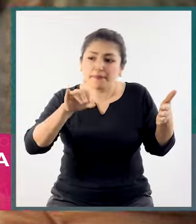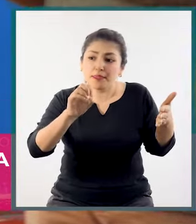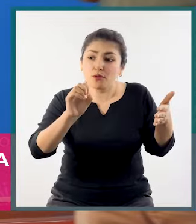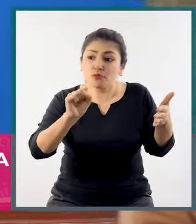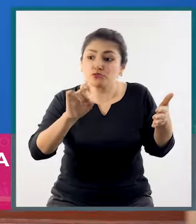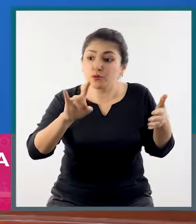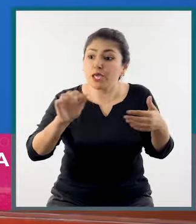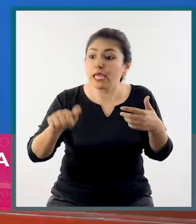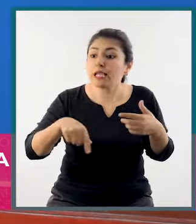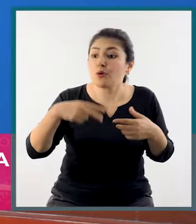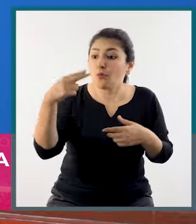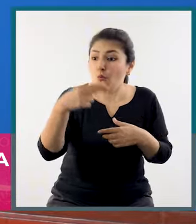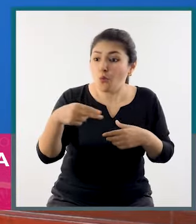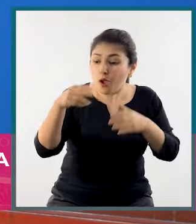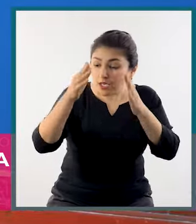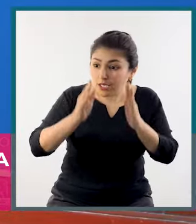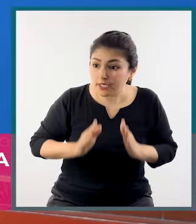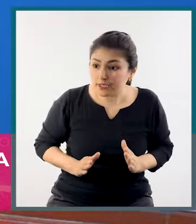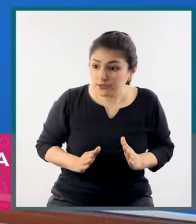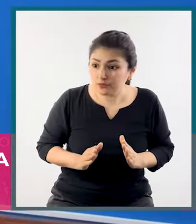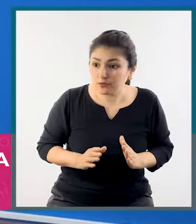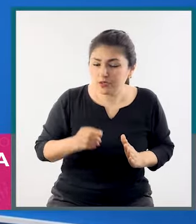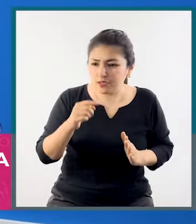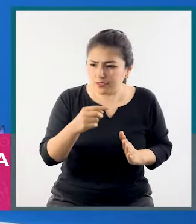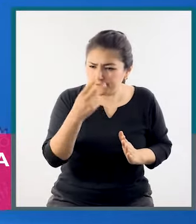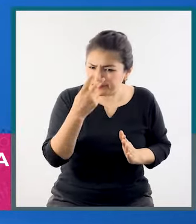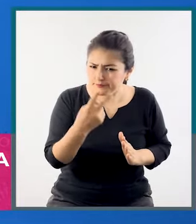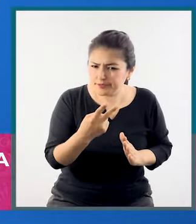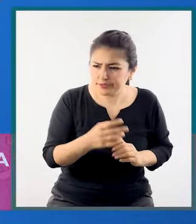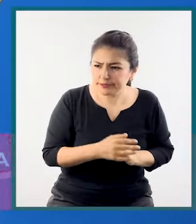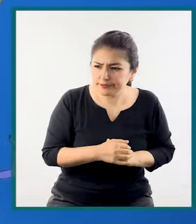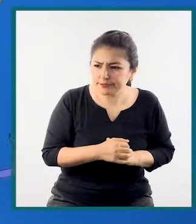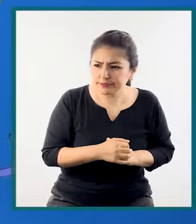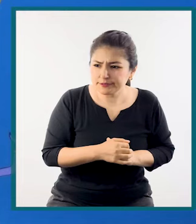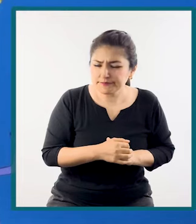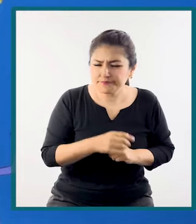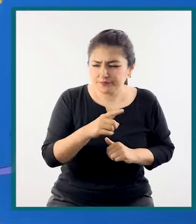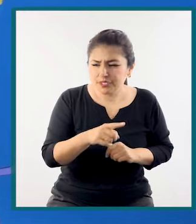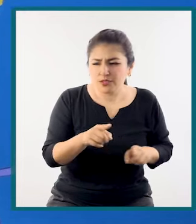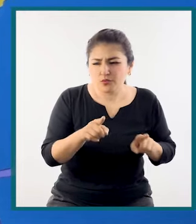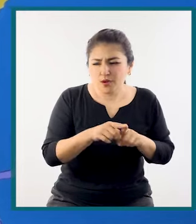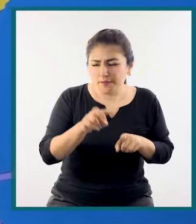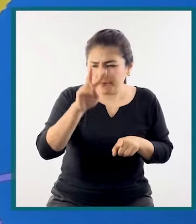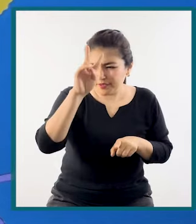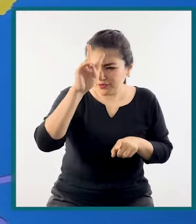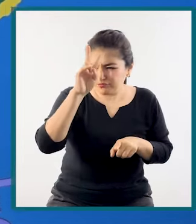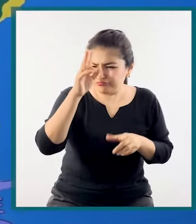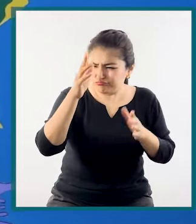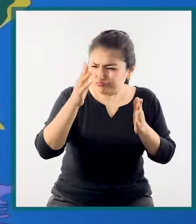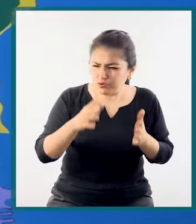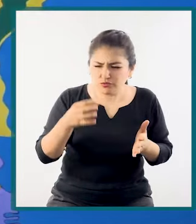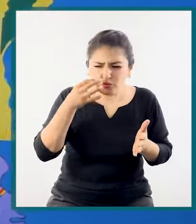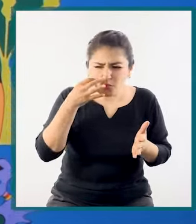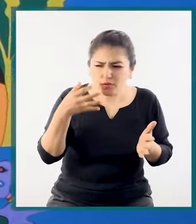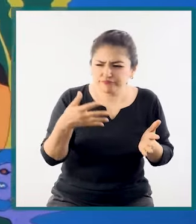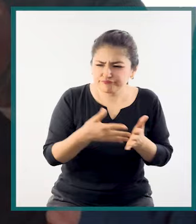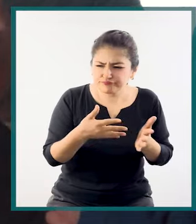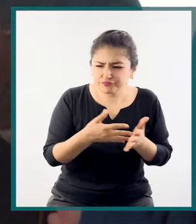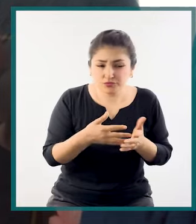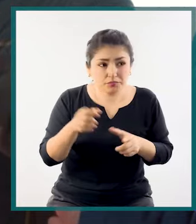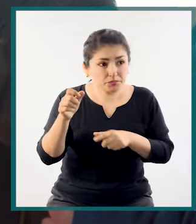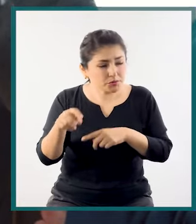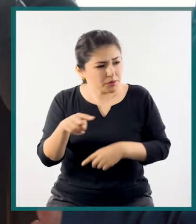Sánchez, el huancaíno Josué Sánchez, que representa también la realidad del Perú. Entonces, los visitantes en general